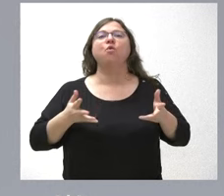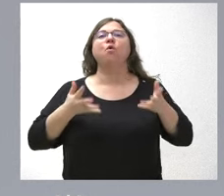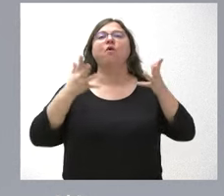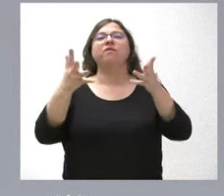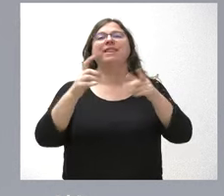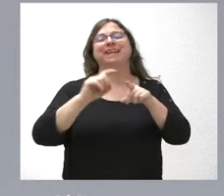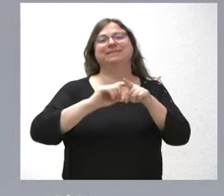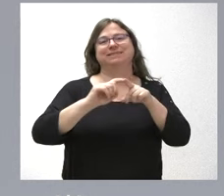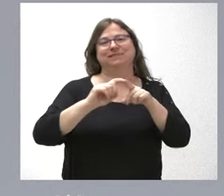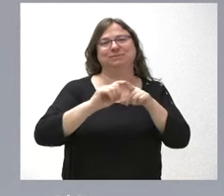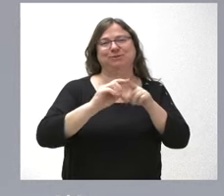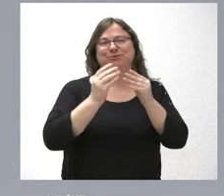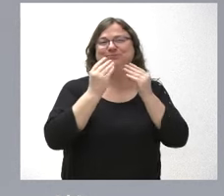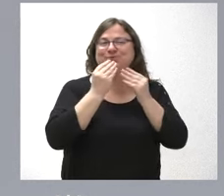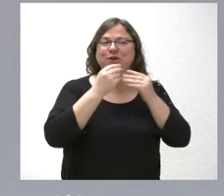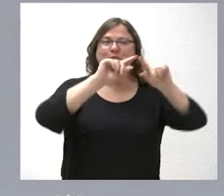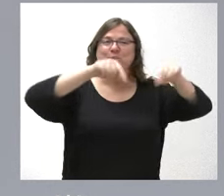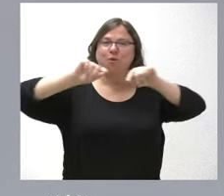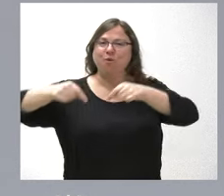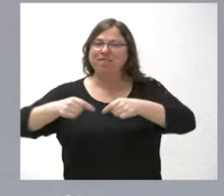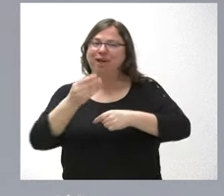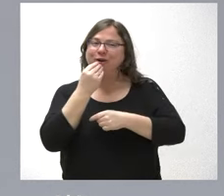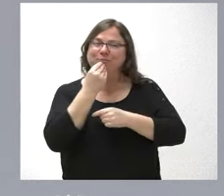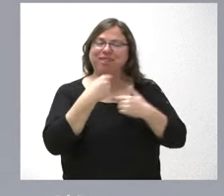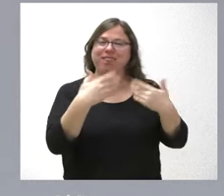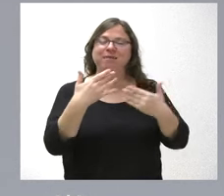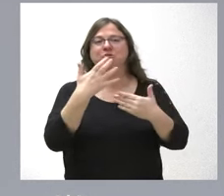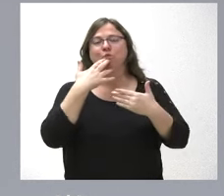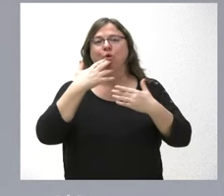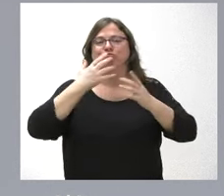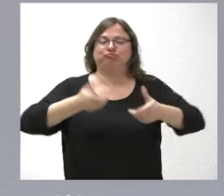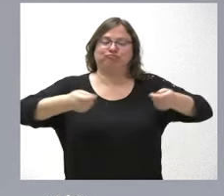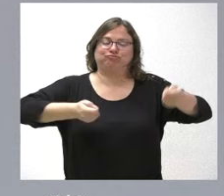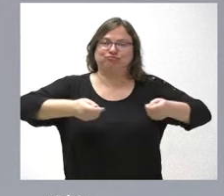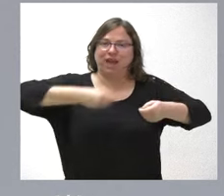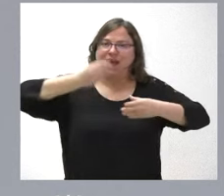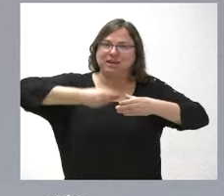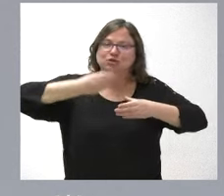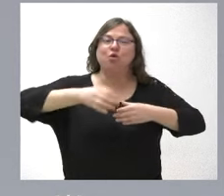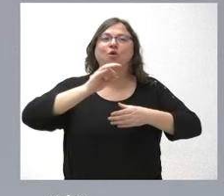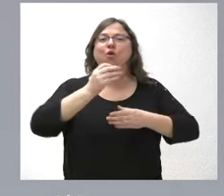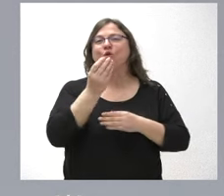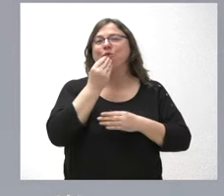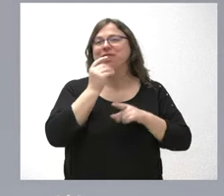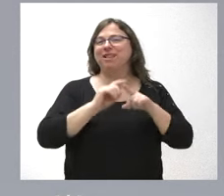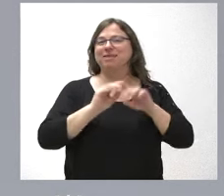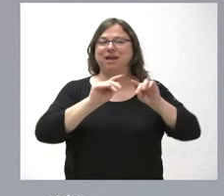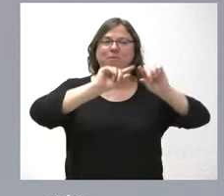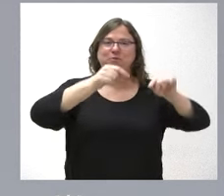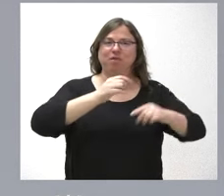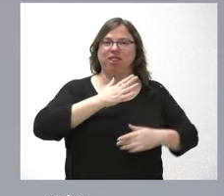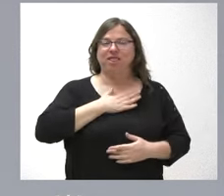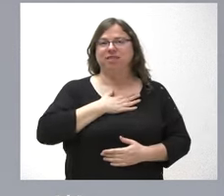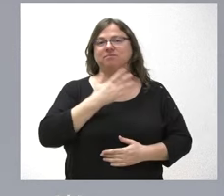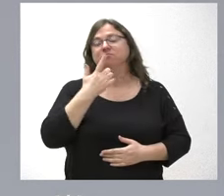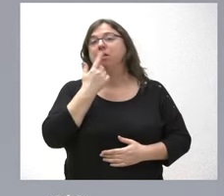cada provincia a través de guisos o a través de alimentos propios de esa provincia, a través